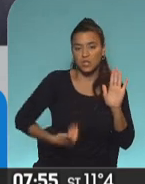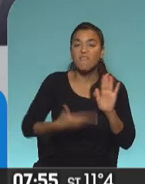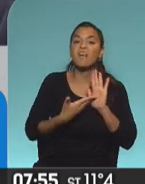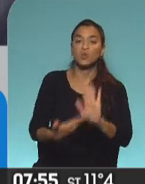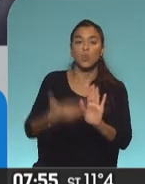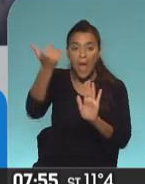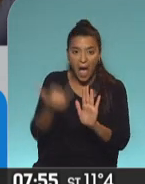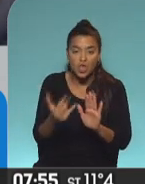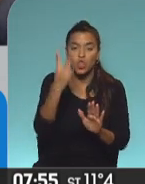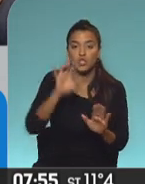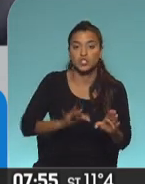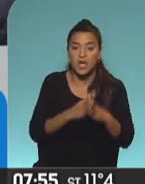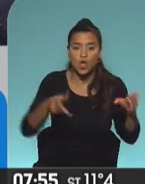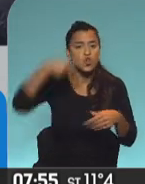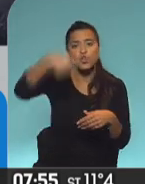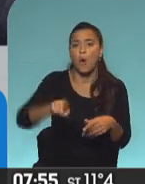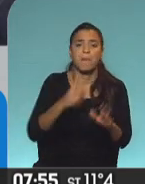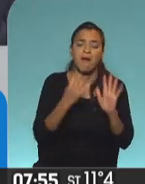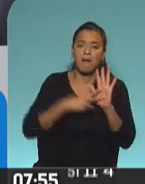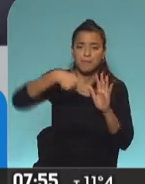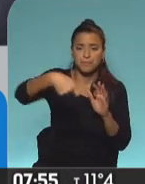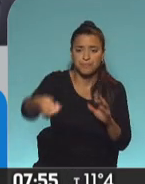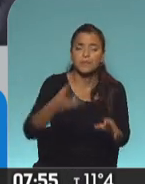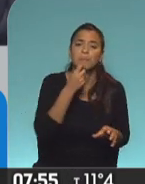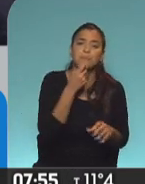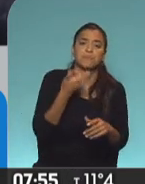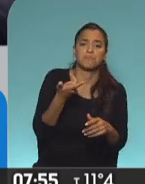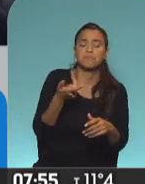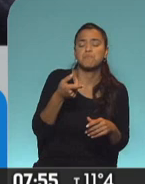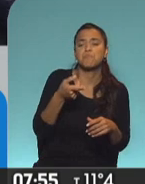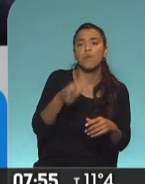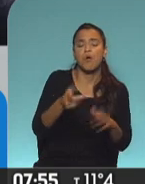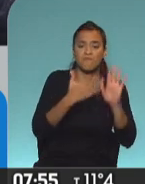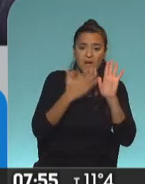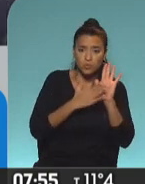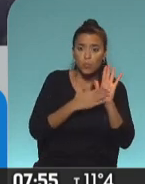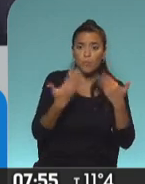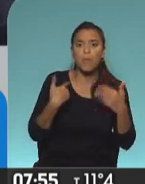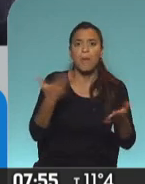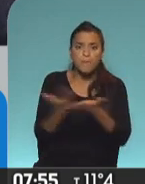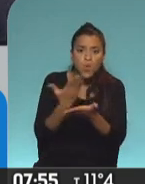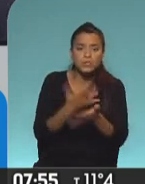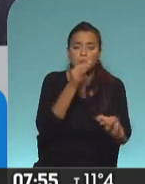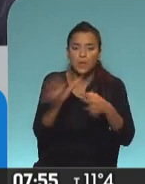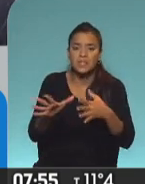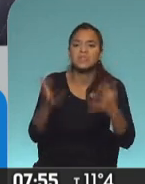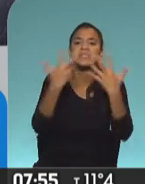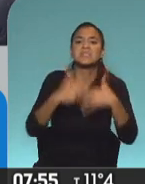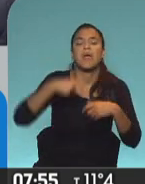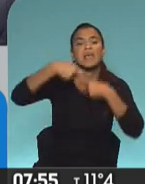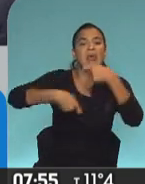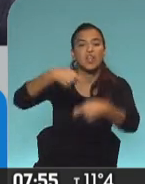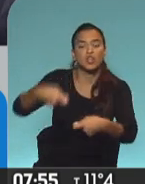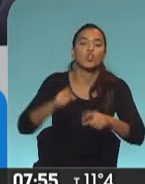factura, durante 2 años no tenga que pagar tributos, está haciendo changa, la lleva como puede, tenga factura y pueda producir y vender, y generamos un sistema de crédito